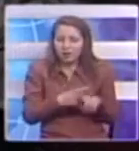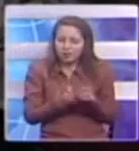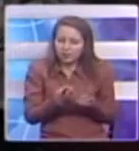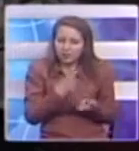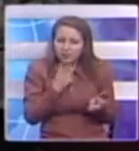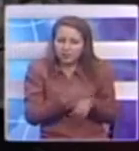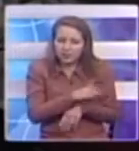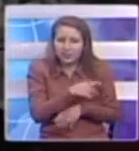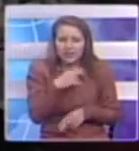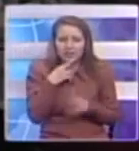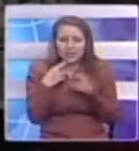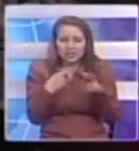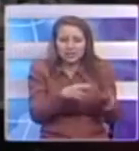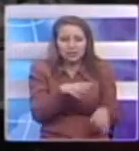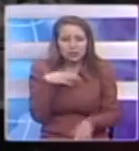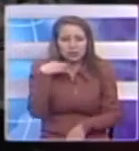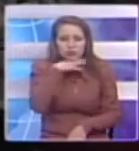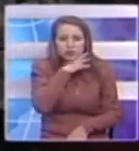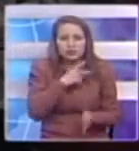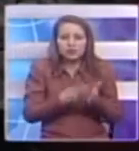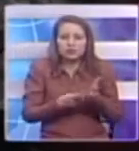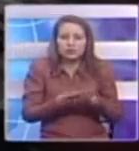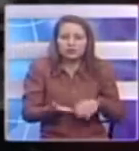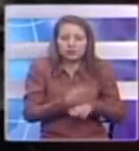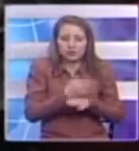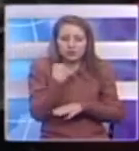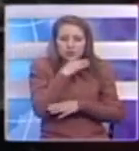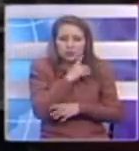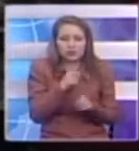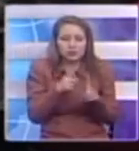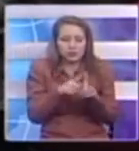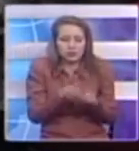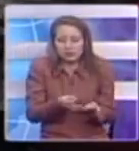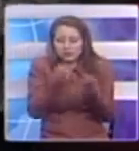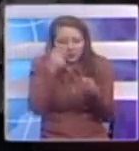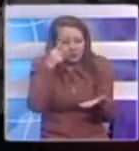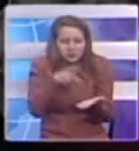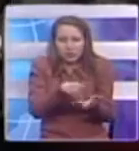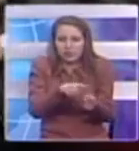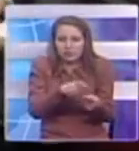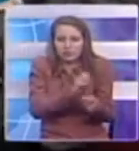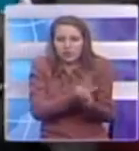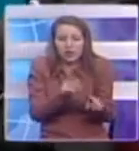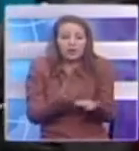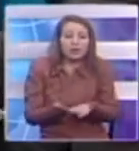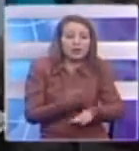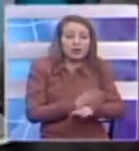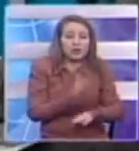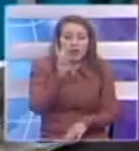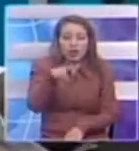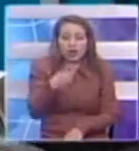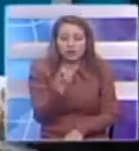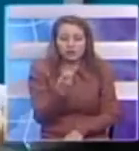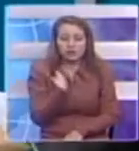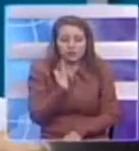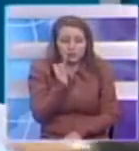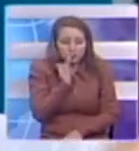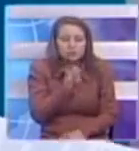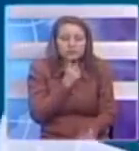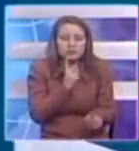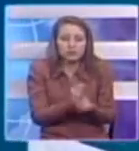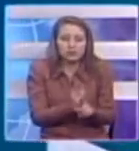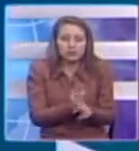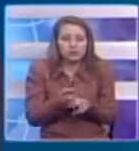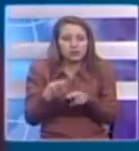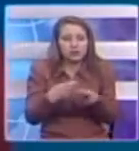río contaminado. Lo que ha pasado con la contaminación es una cosa muy puntual, pero desde el 2011 venimos determinando la contaminación del